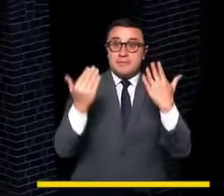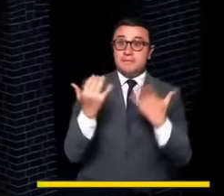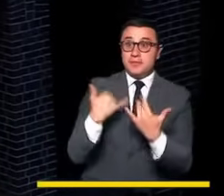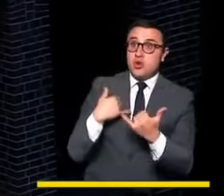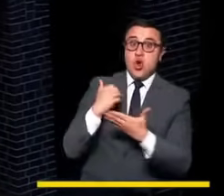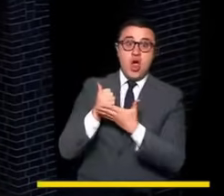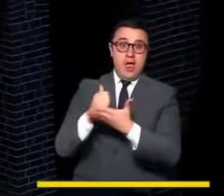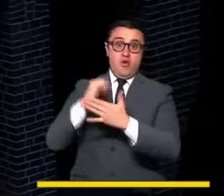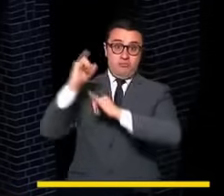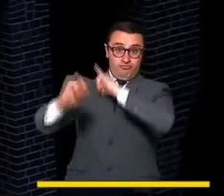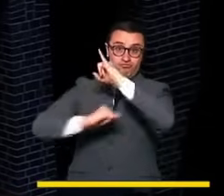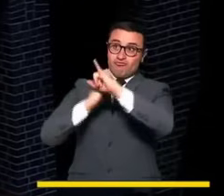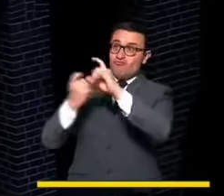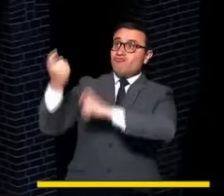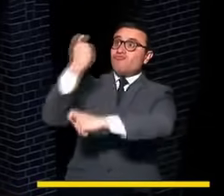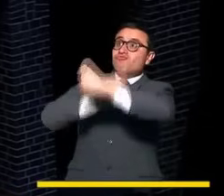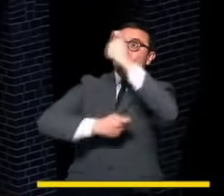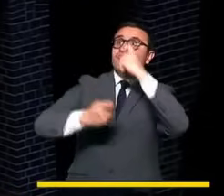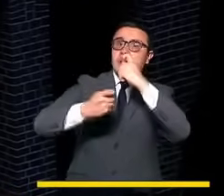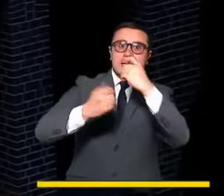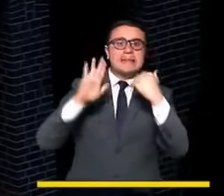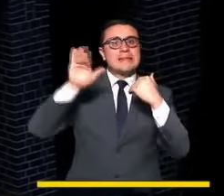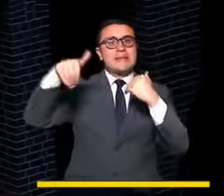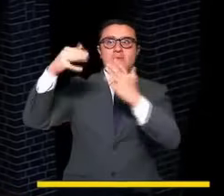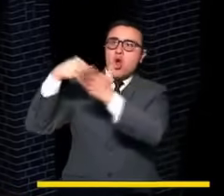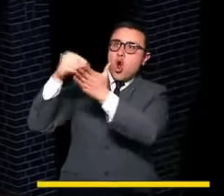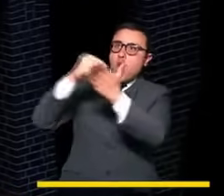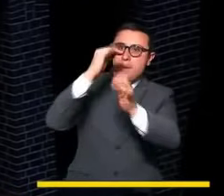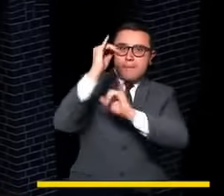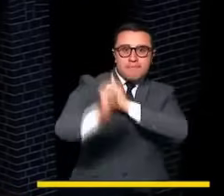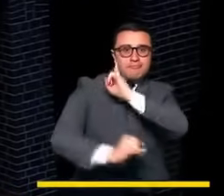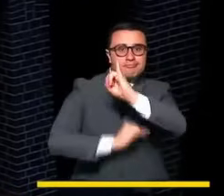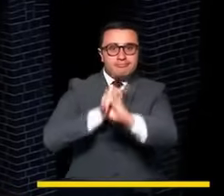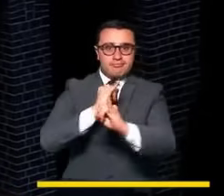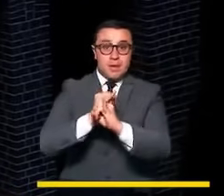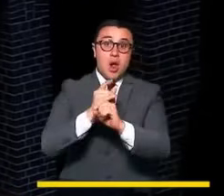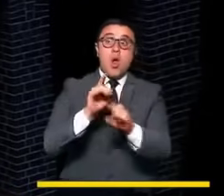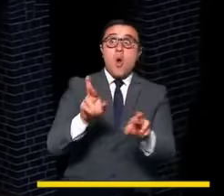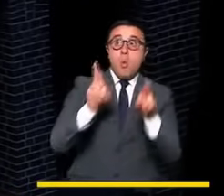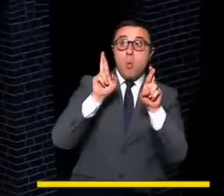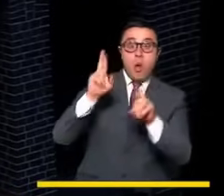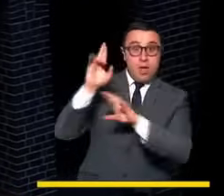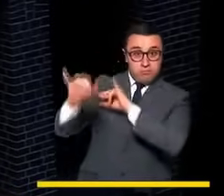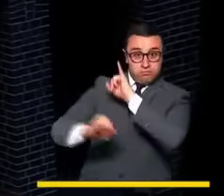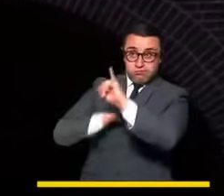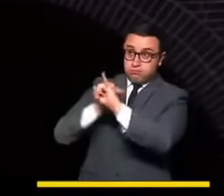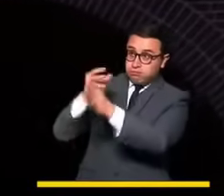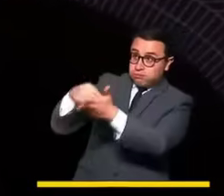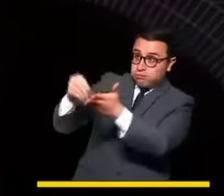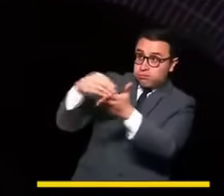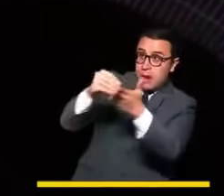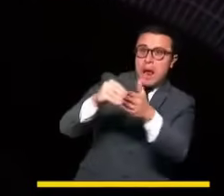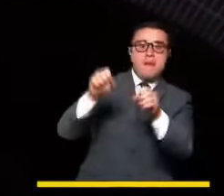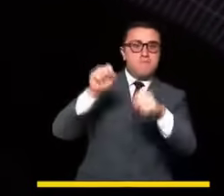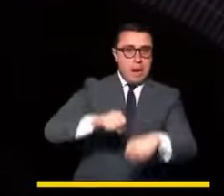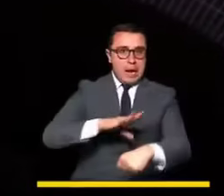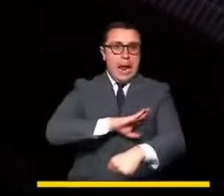importar. Y ojalá lo que se importase fuese lo que más necesitamos, que es capacidad